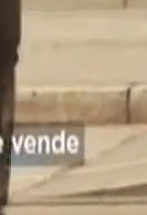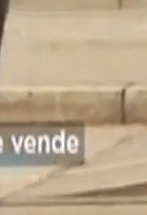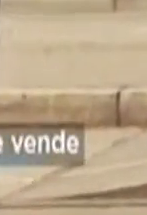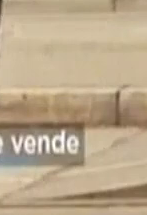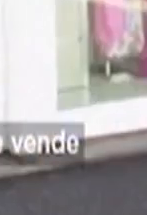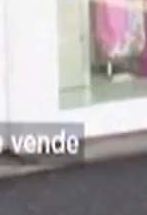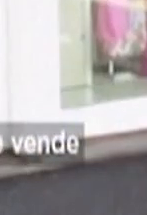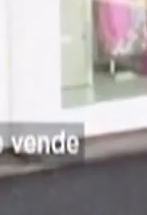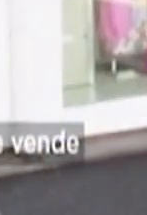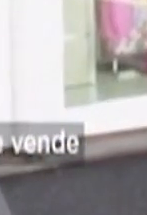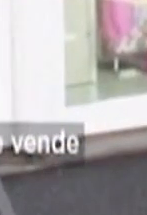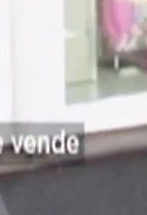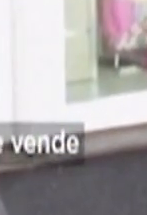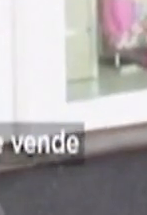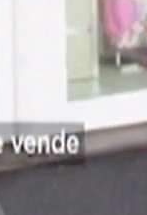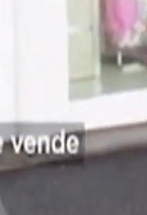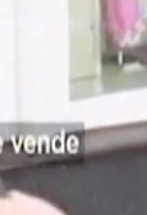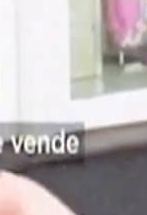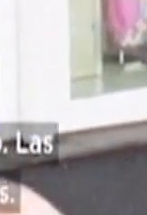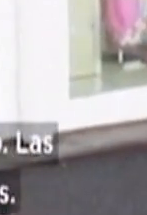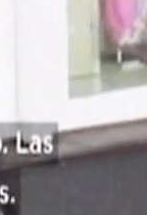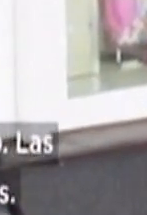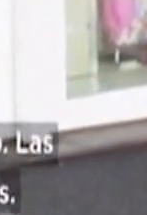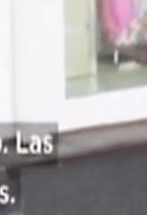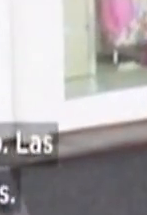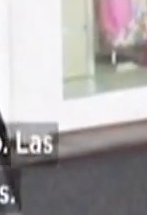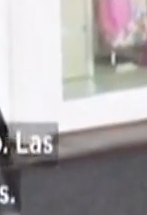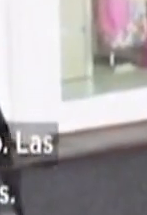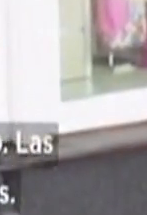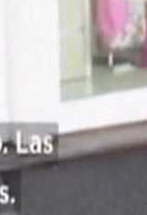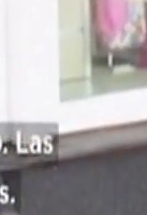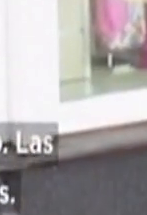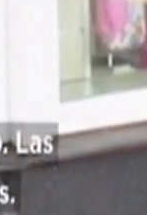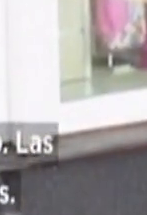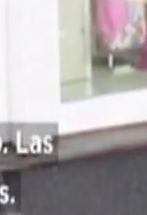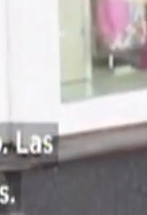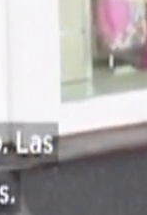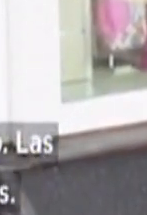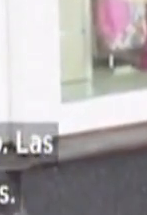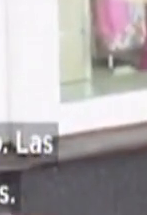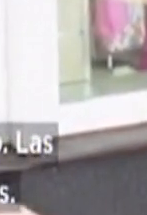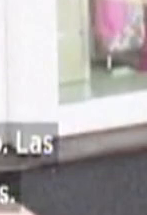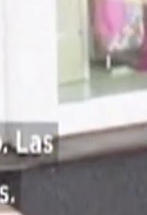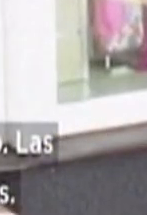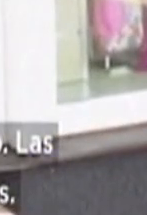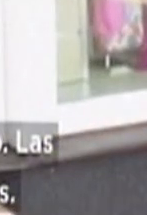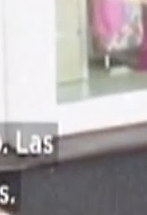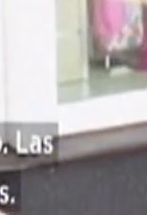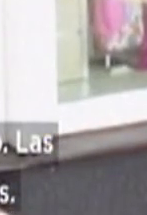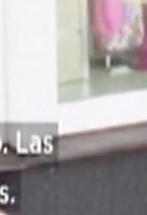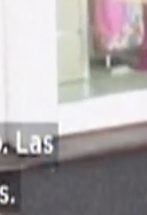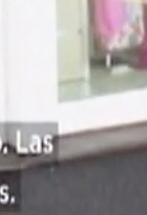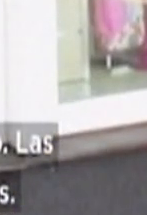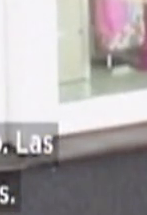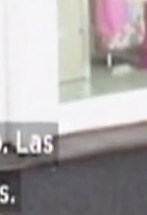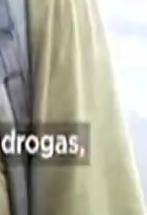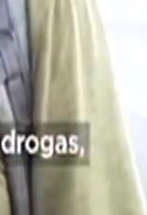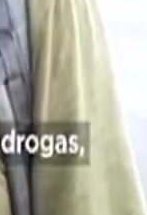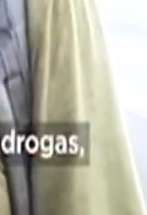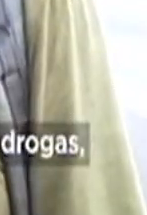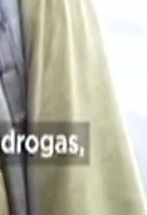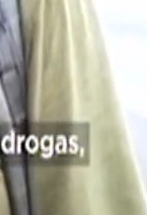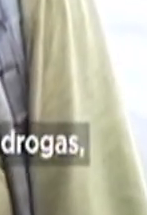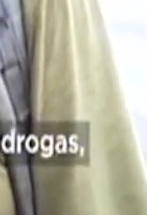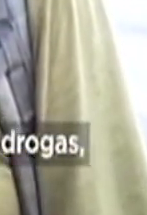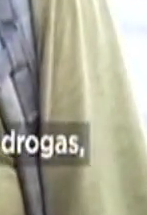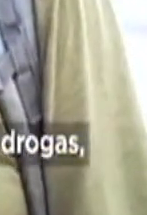Opiate verkaufen oder es nimmt schon überhand das Ganze. dass immer billiger wird das Ganze.